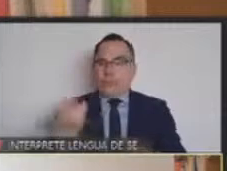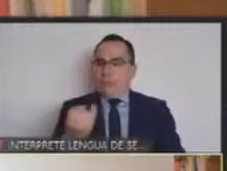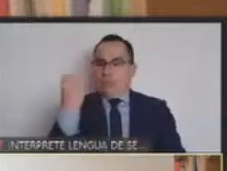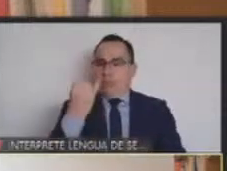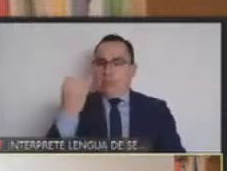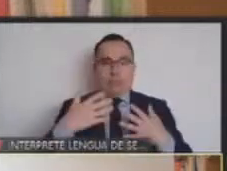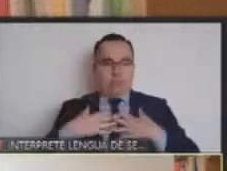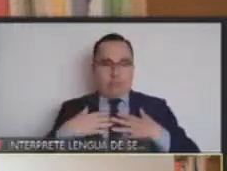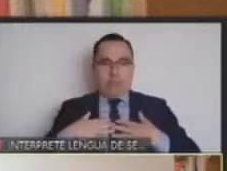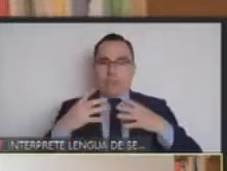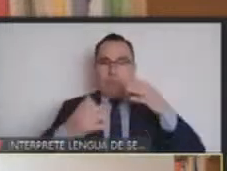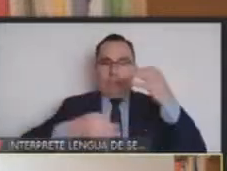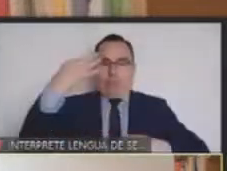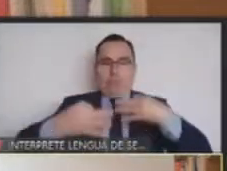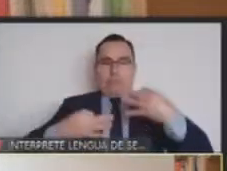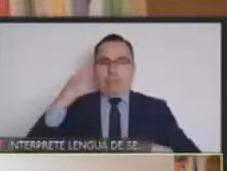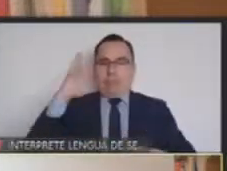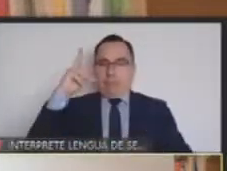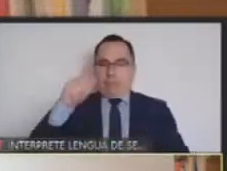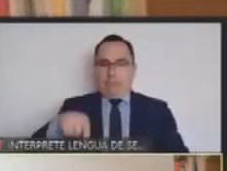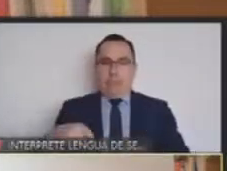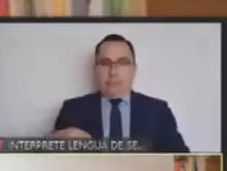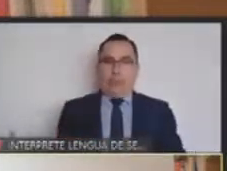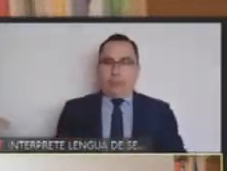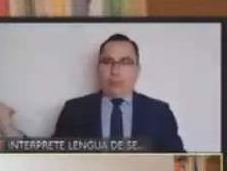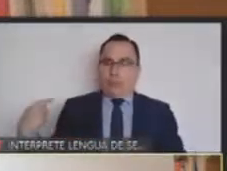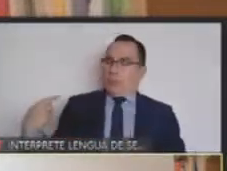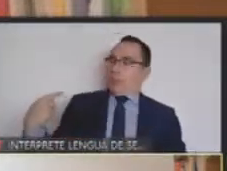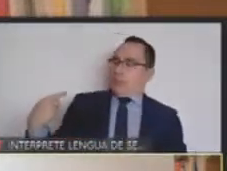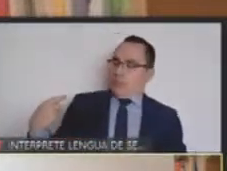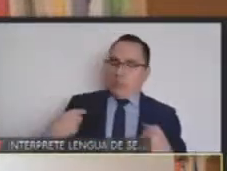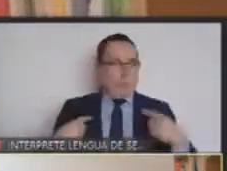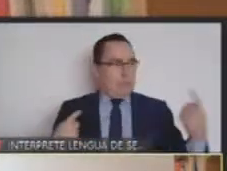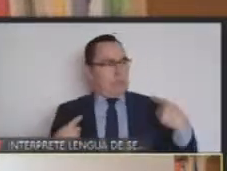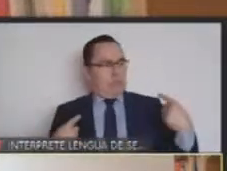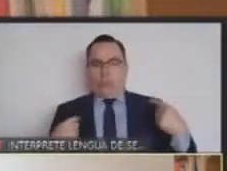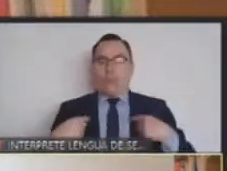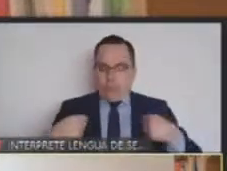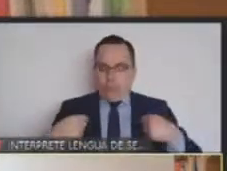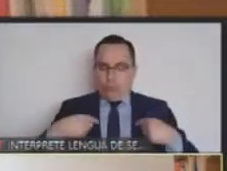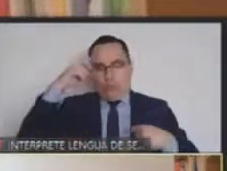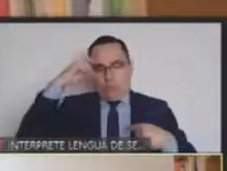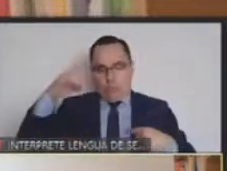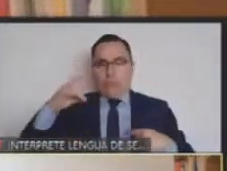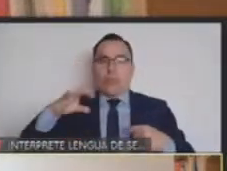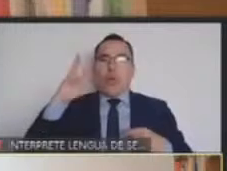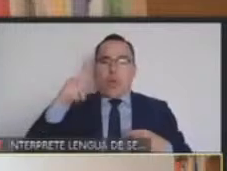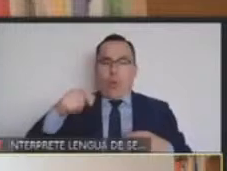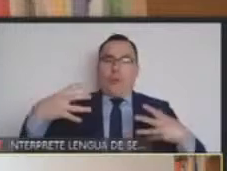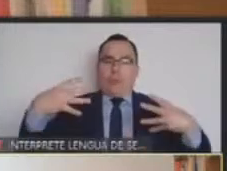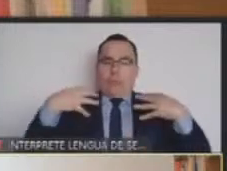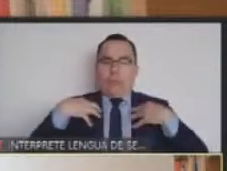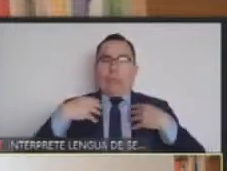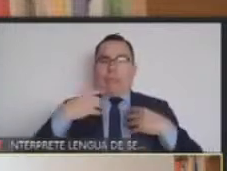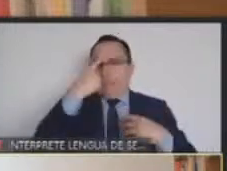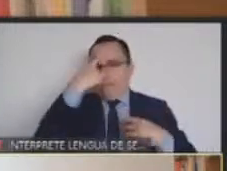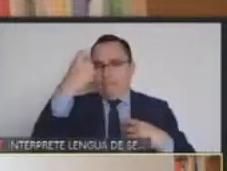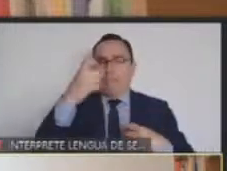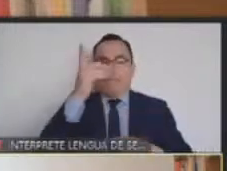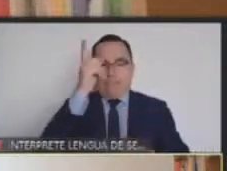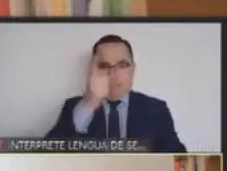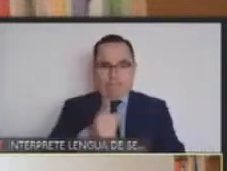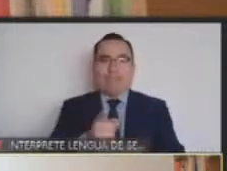estructura judicial. Pero debe proporcionar al juez entonces una estructura que le permita